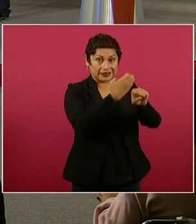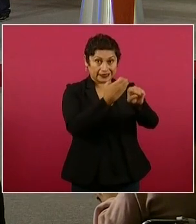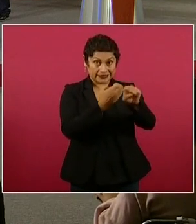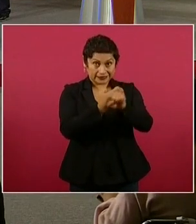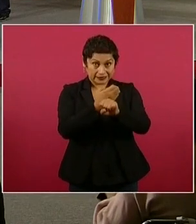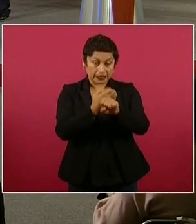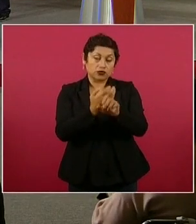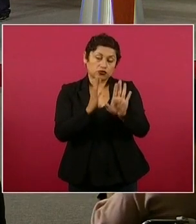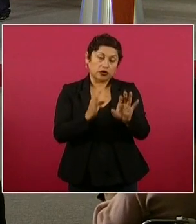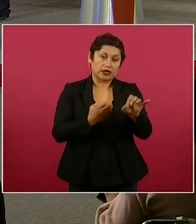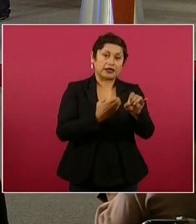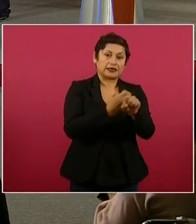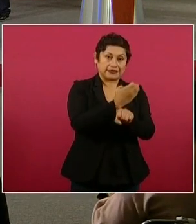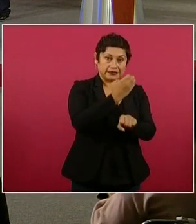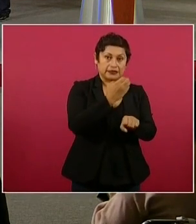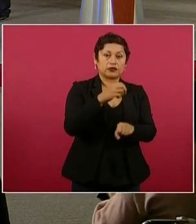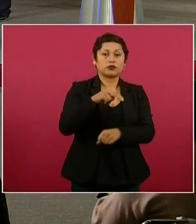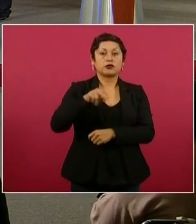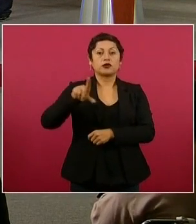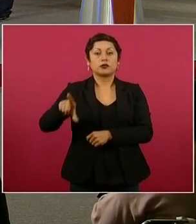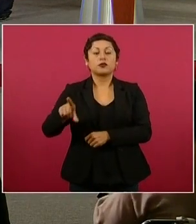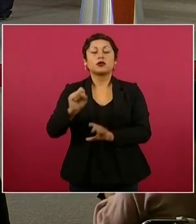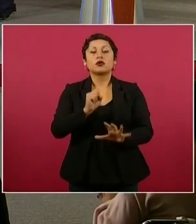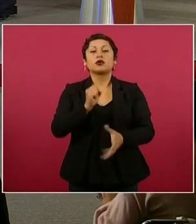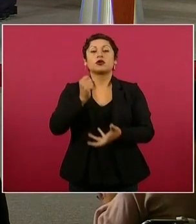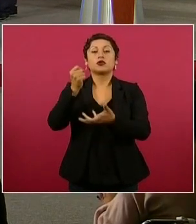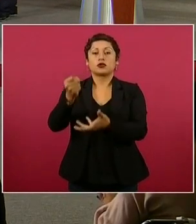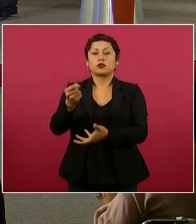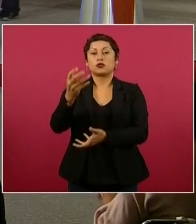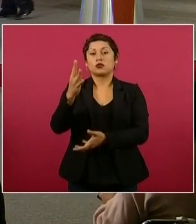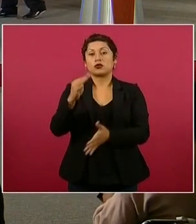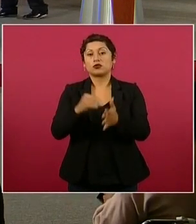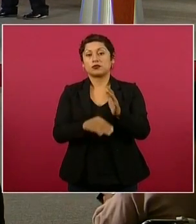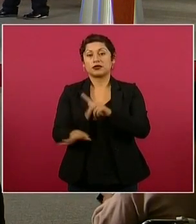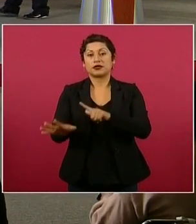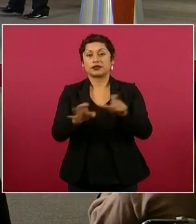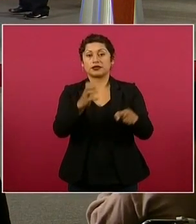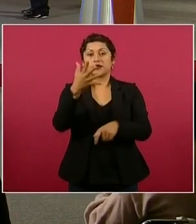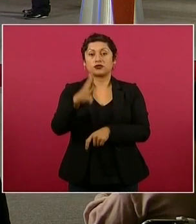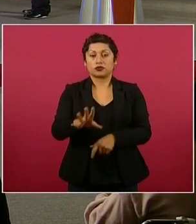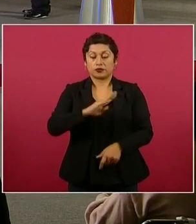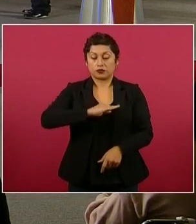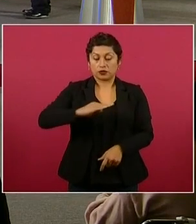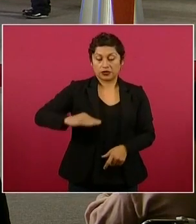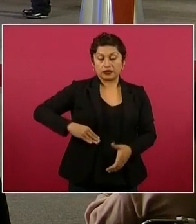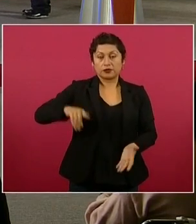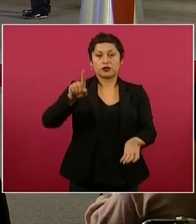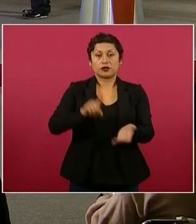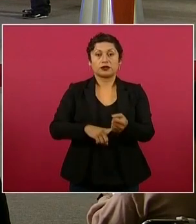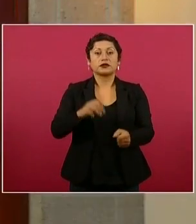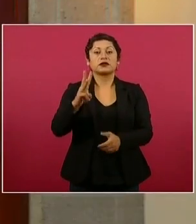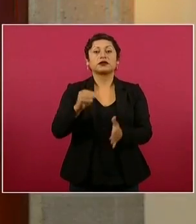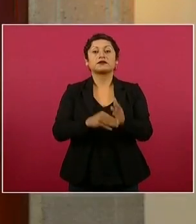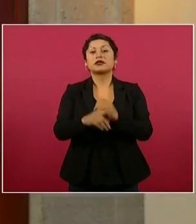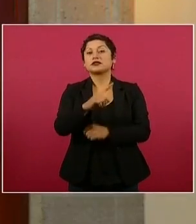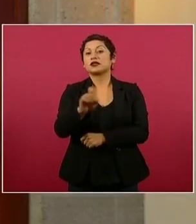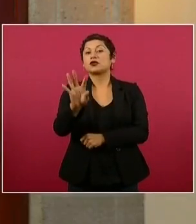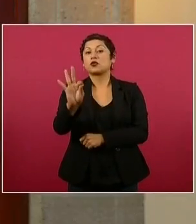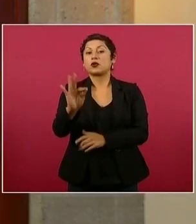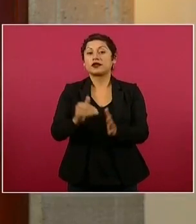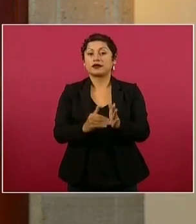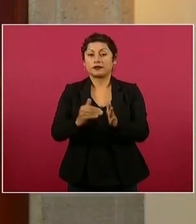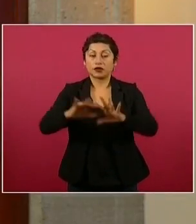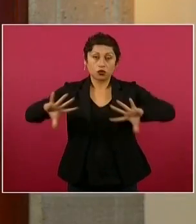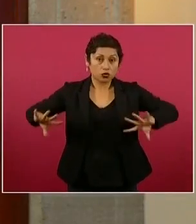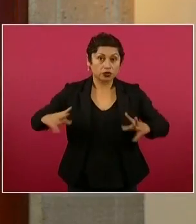financiará cuatro mil 710 y los municipios tres mil 140 millones de pesos, para dar un total de 15